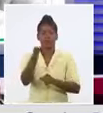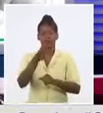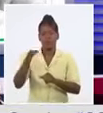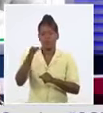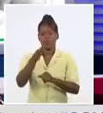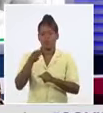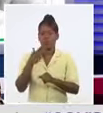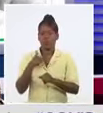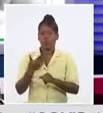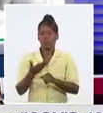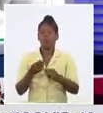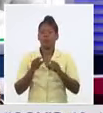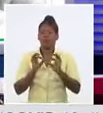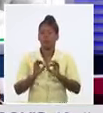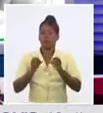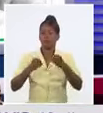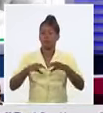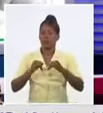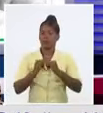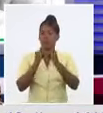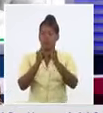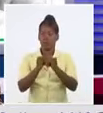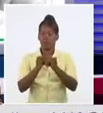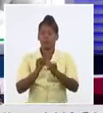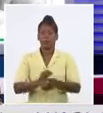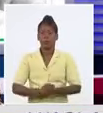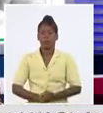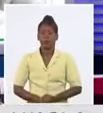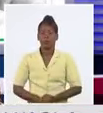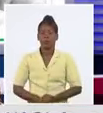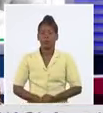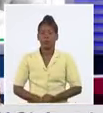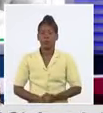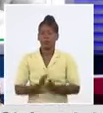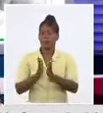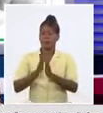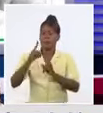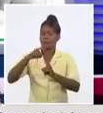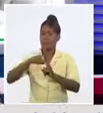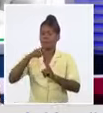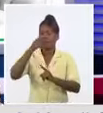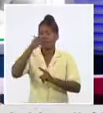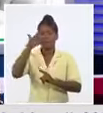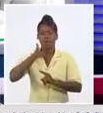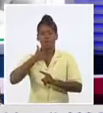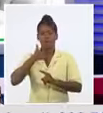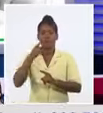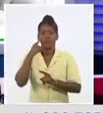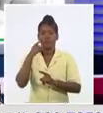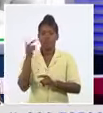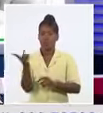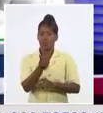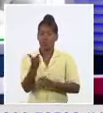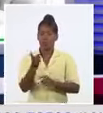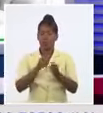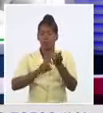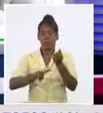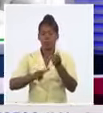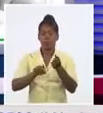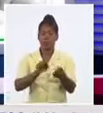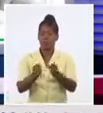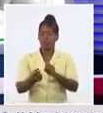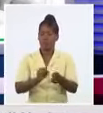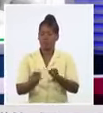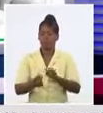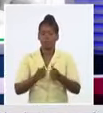de COVID-19 en todos sus municipios, excepto Matanzas y Ciego de Ávila, que han logrado, dos provincias cubanas que